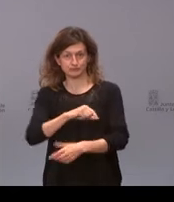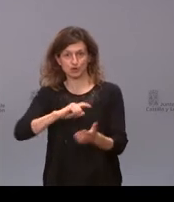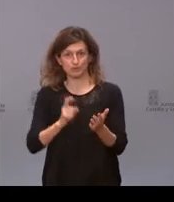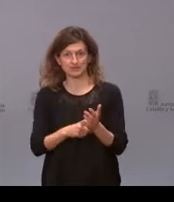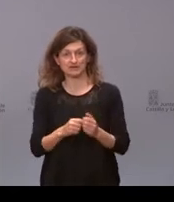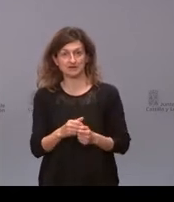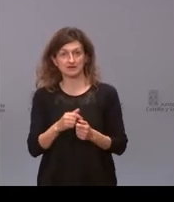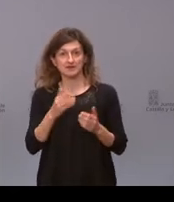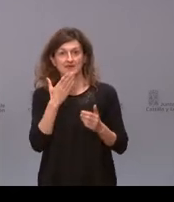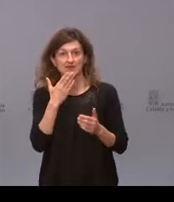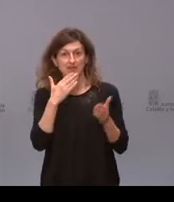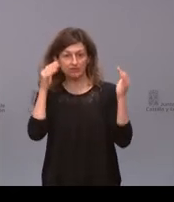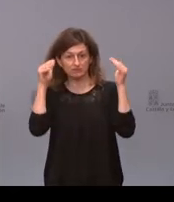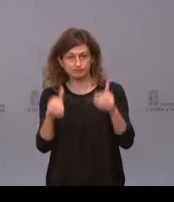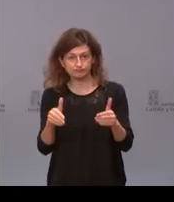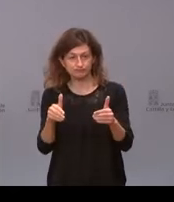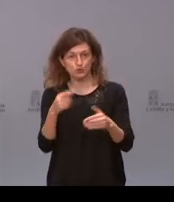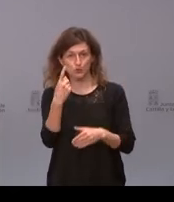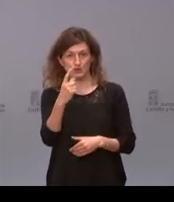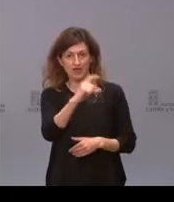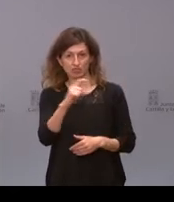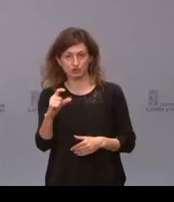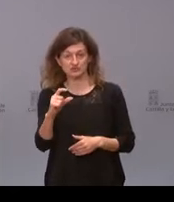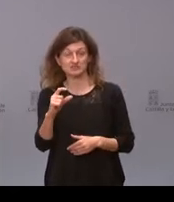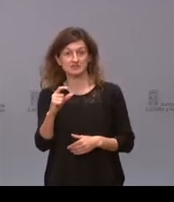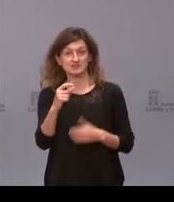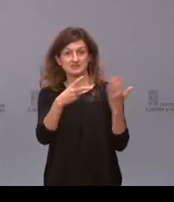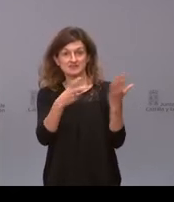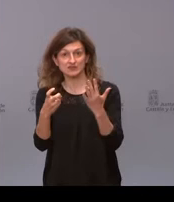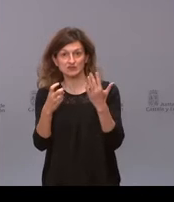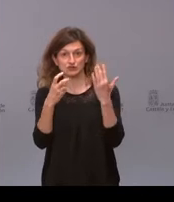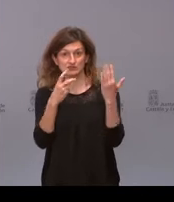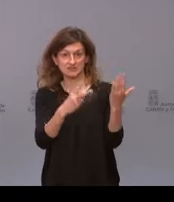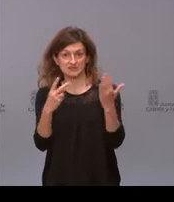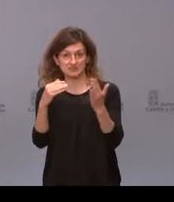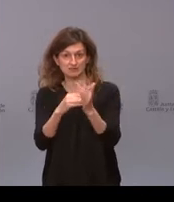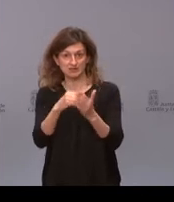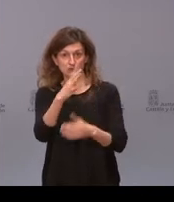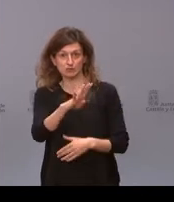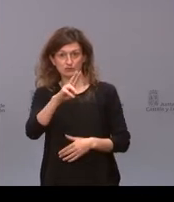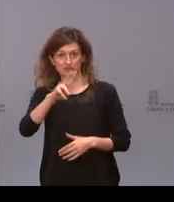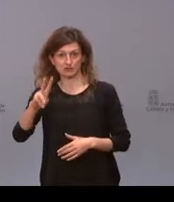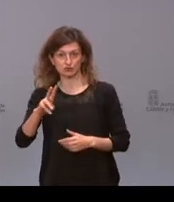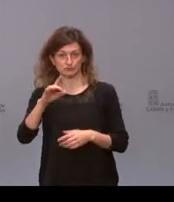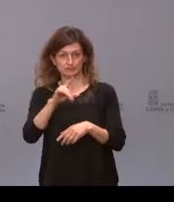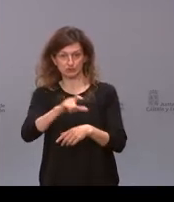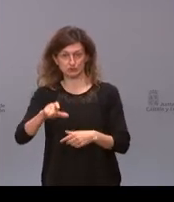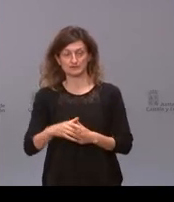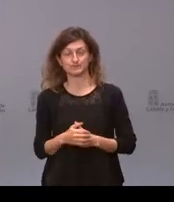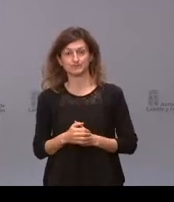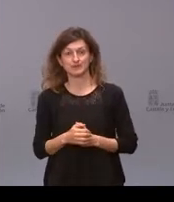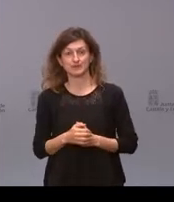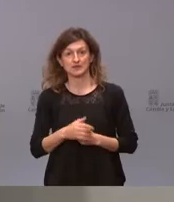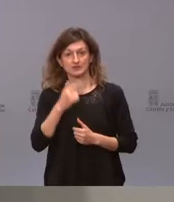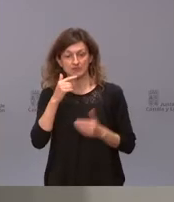con una dosis tenemos a 776 mil 422 en estas próximas semanas vamos a